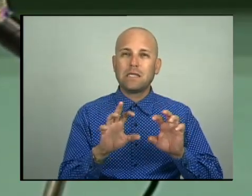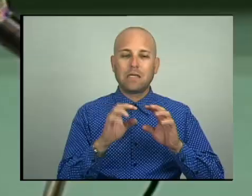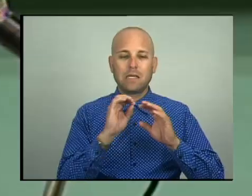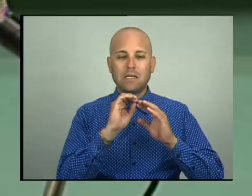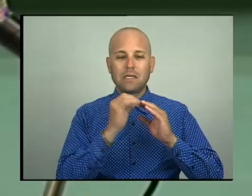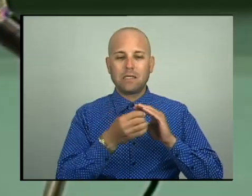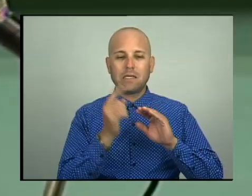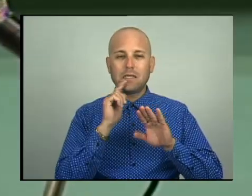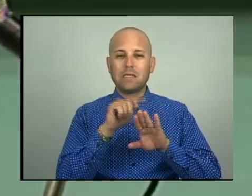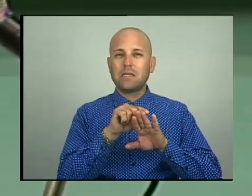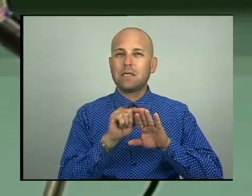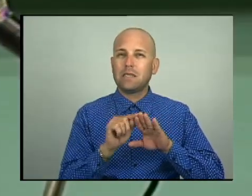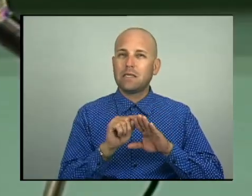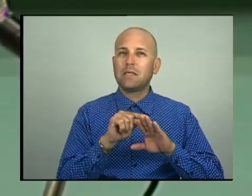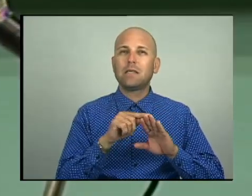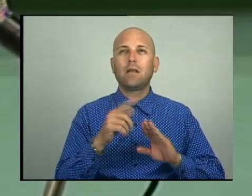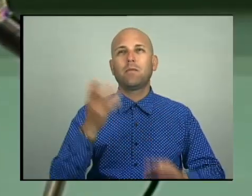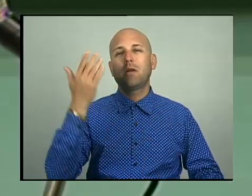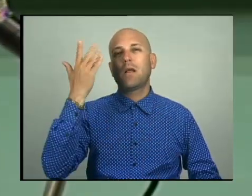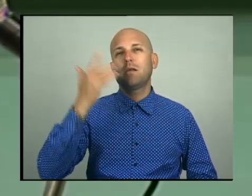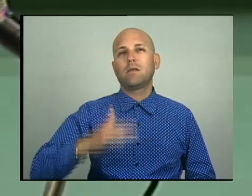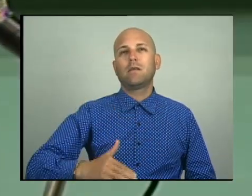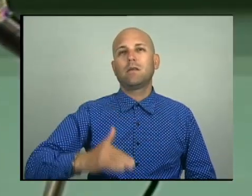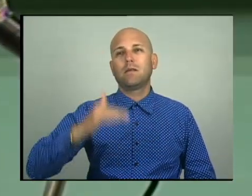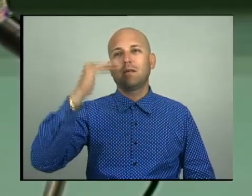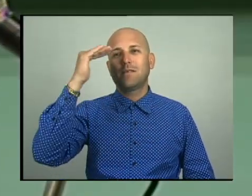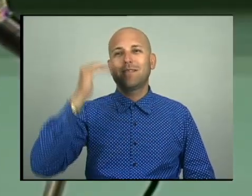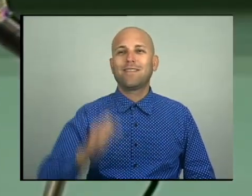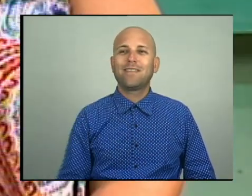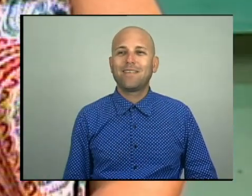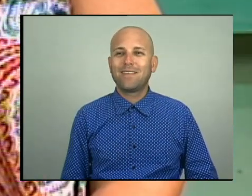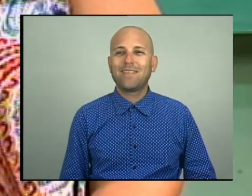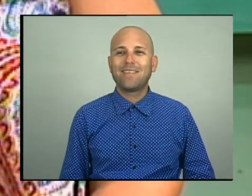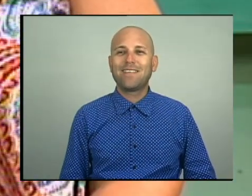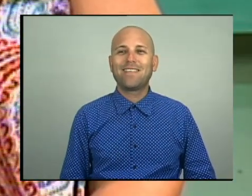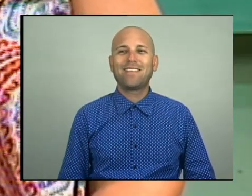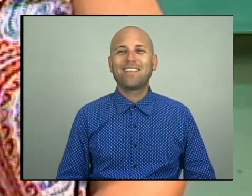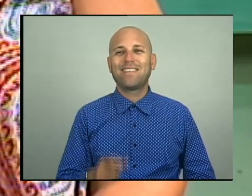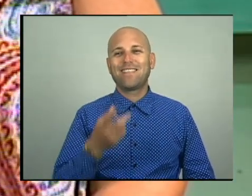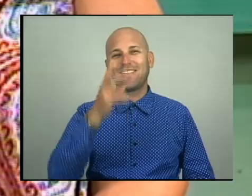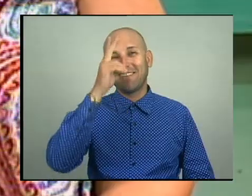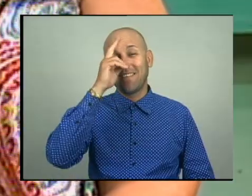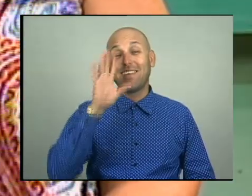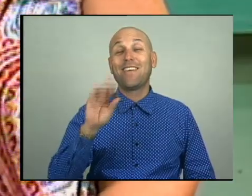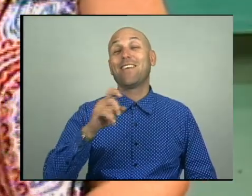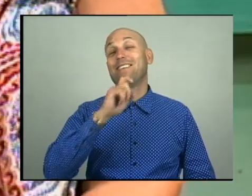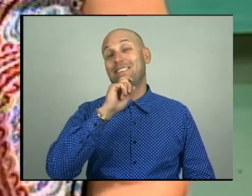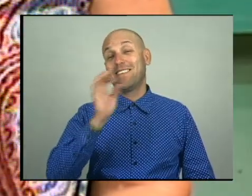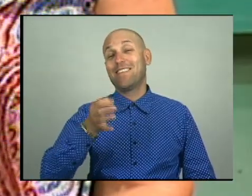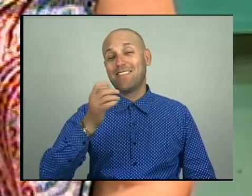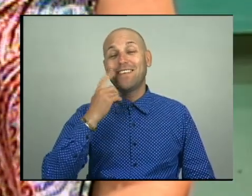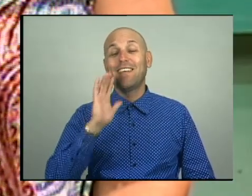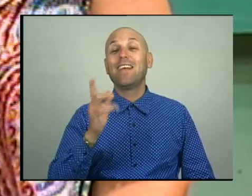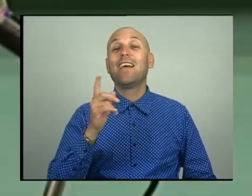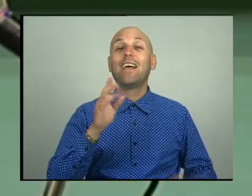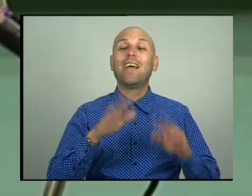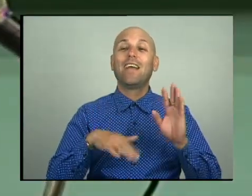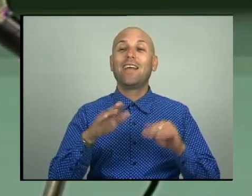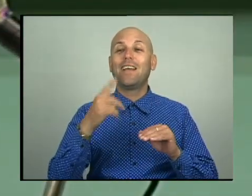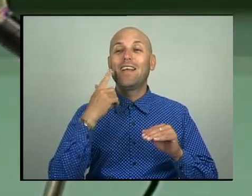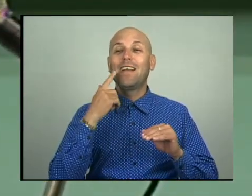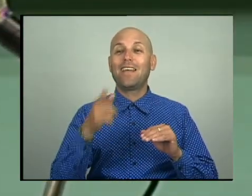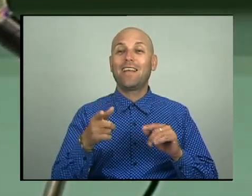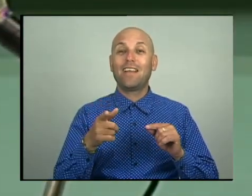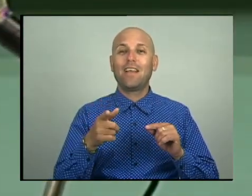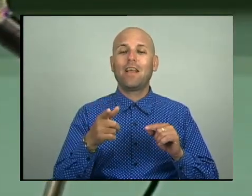reloj, por eso ahora ya los falos, eso habitualmente... No he entendido nada de lo que me ha dicho al final. Ahora mismo, le voy a explicar. En los falos, estos